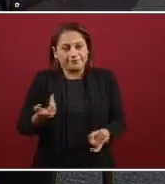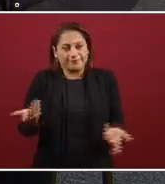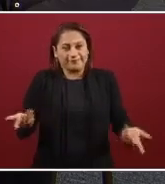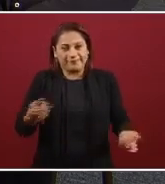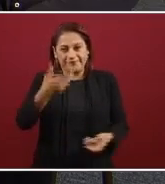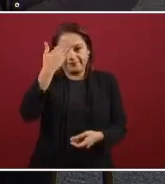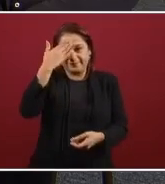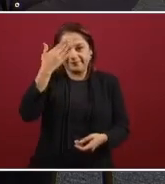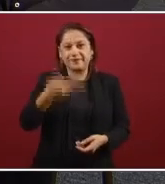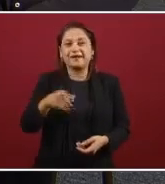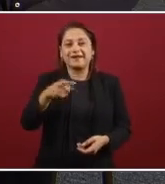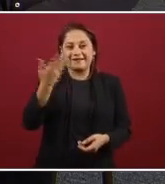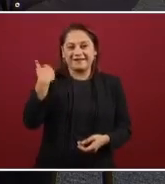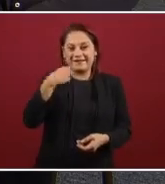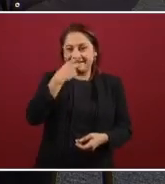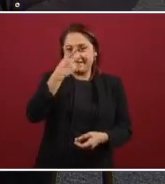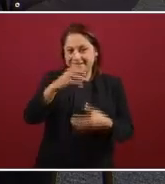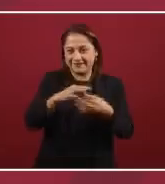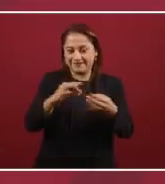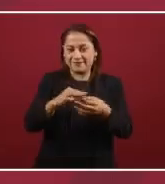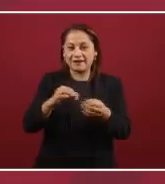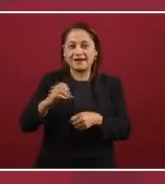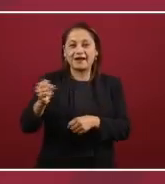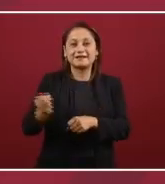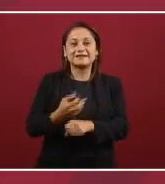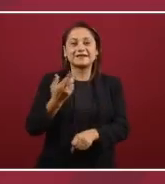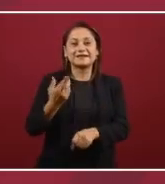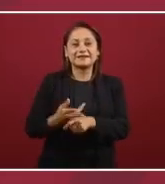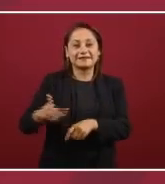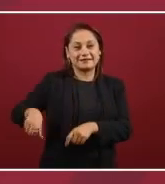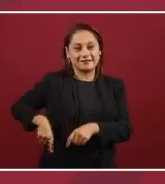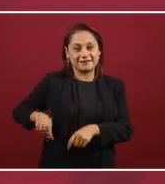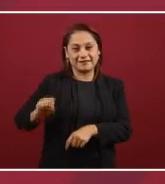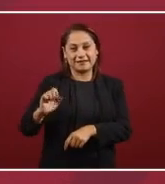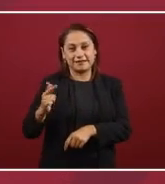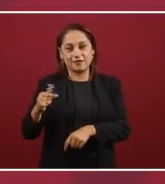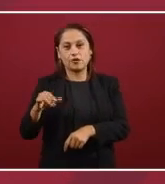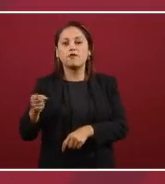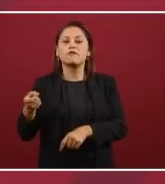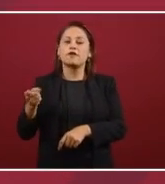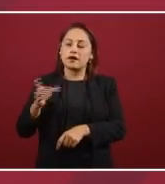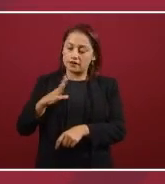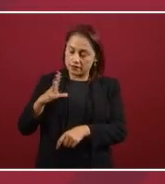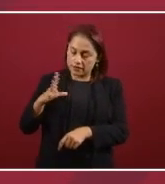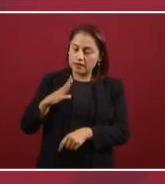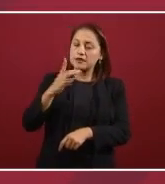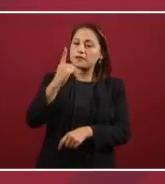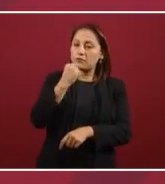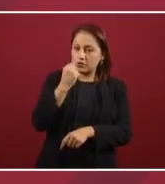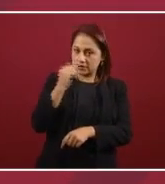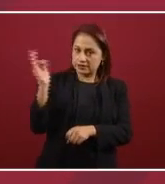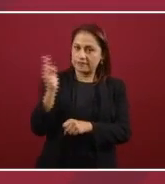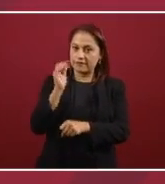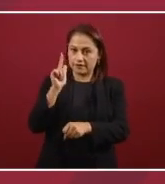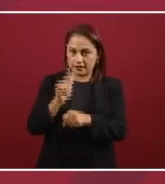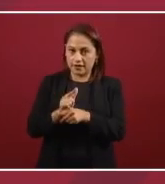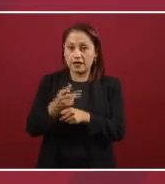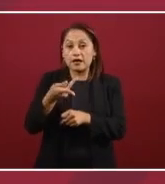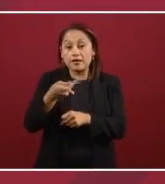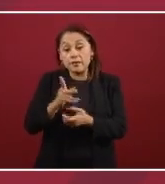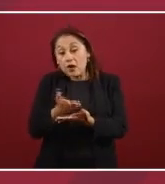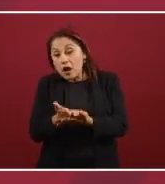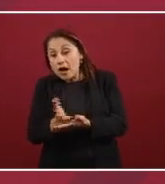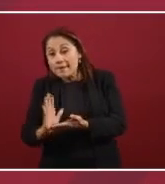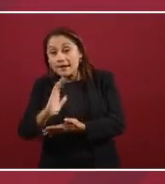Secretaría de Gobernación tenía la Policía Federal, pero contrataba policías privados.